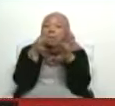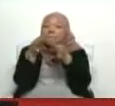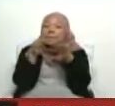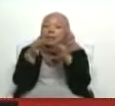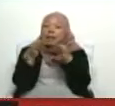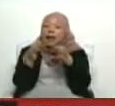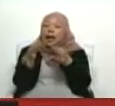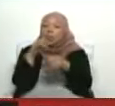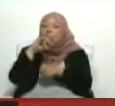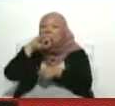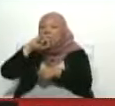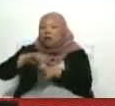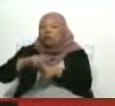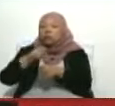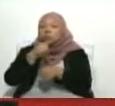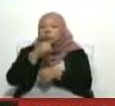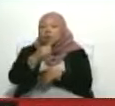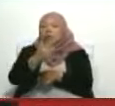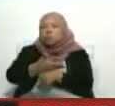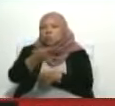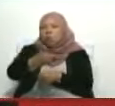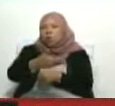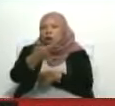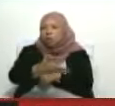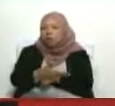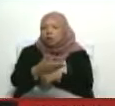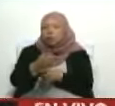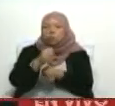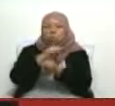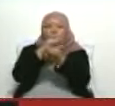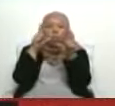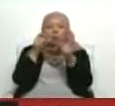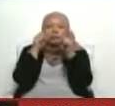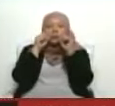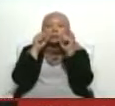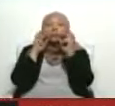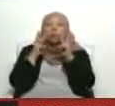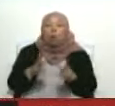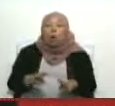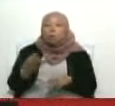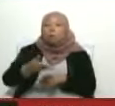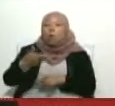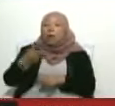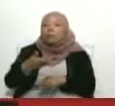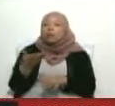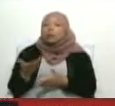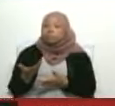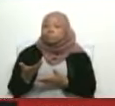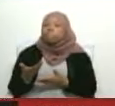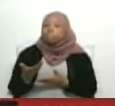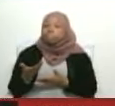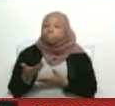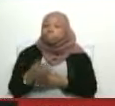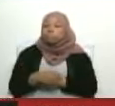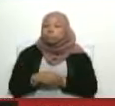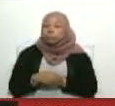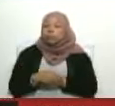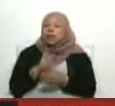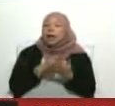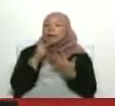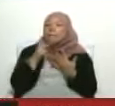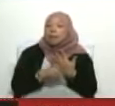y obviamente han aportado información extraordinaria de cuál era el